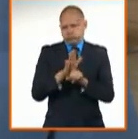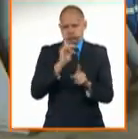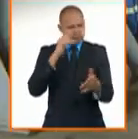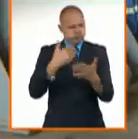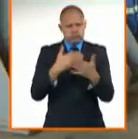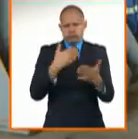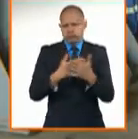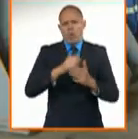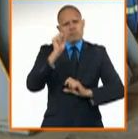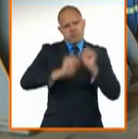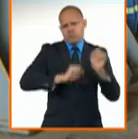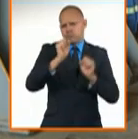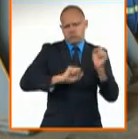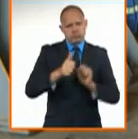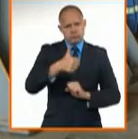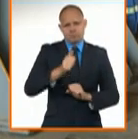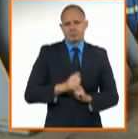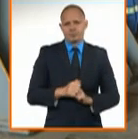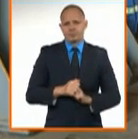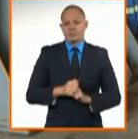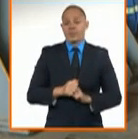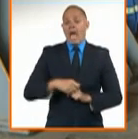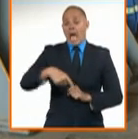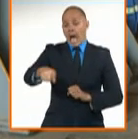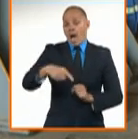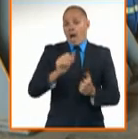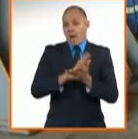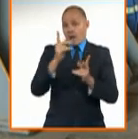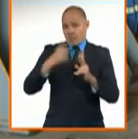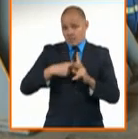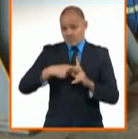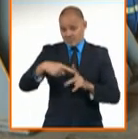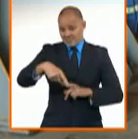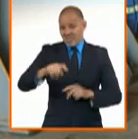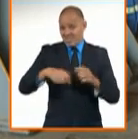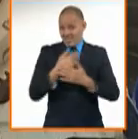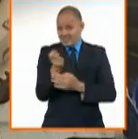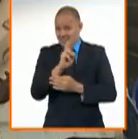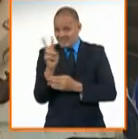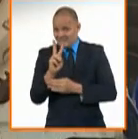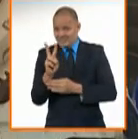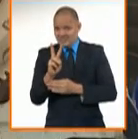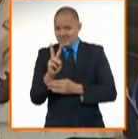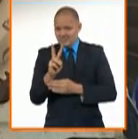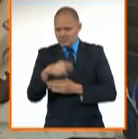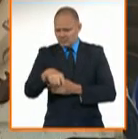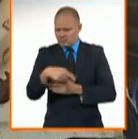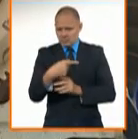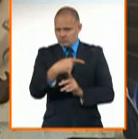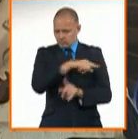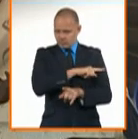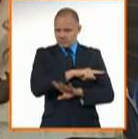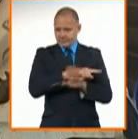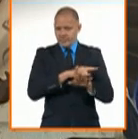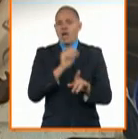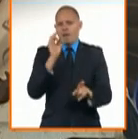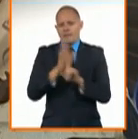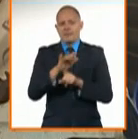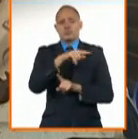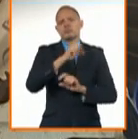tamaño este domingo 22 de mayo en los talleres comenzó la fase final del trabajo en el rotor